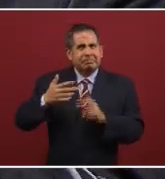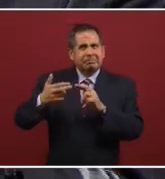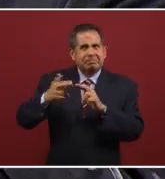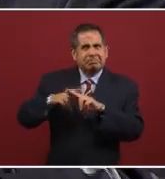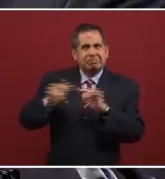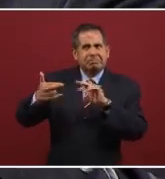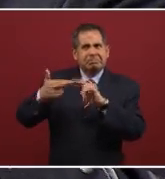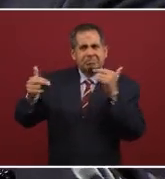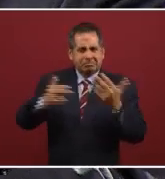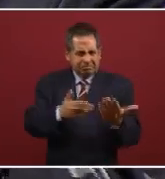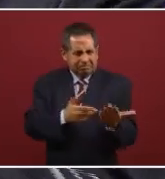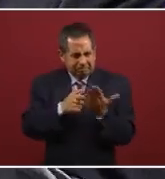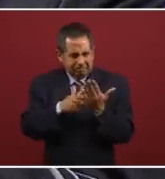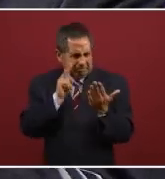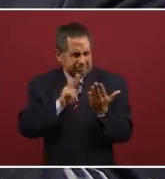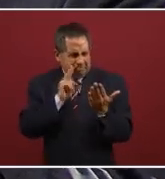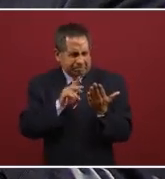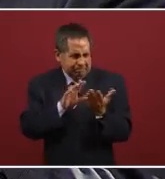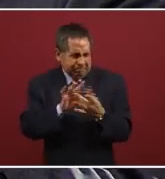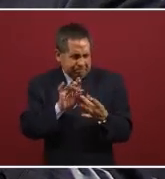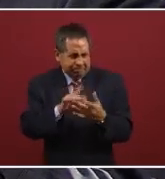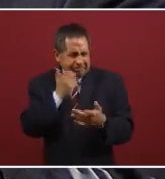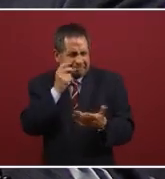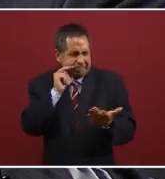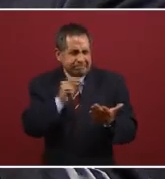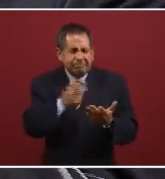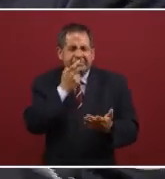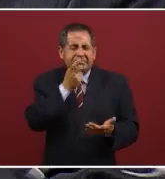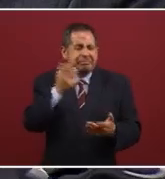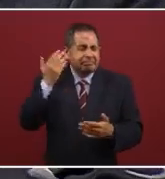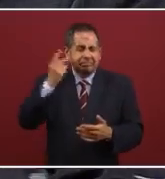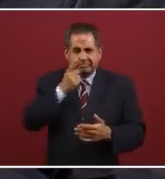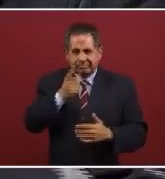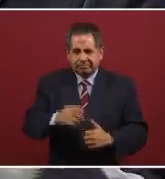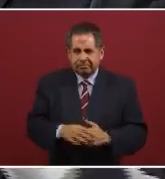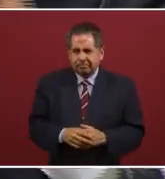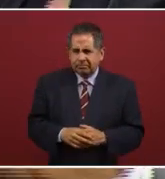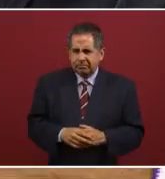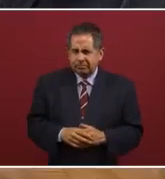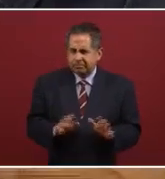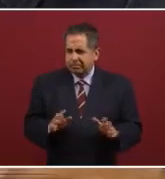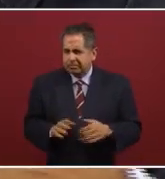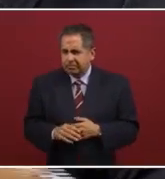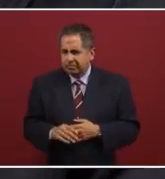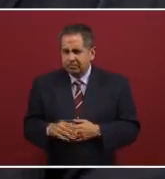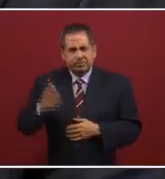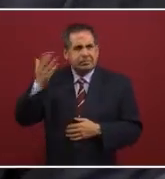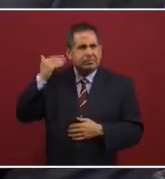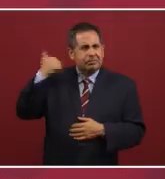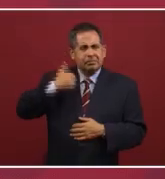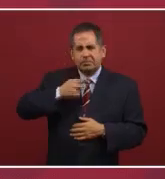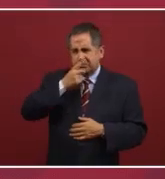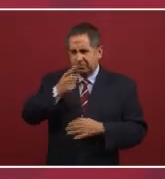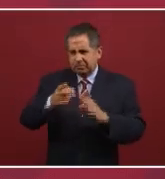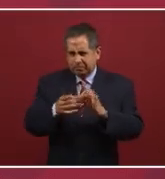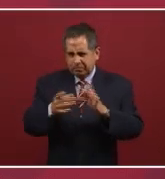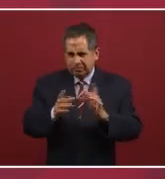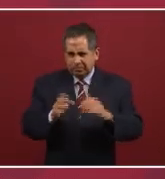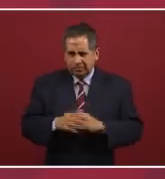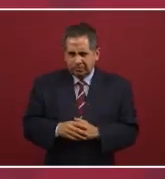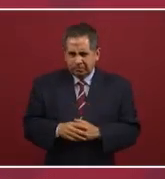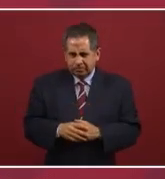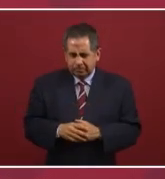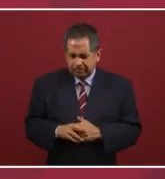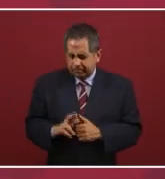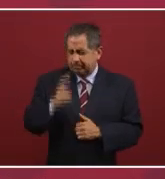íbamos a tener relaciones con el Fondo Monetario Internacional. el otro día comenté algo, porque se me